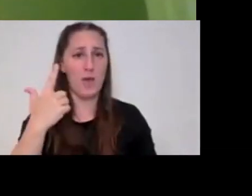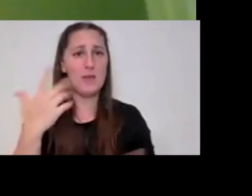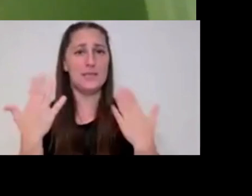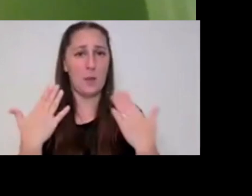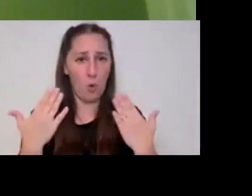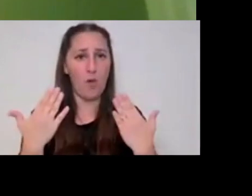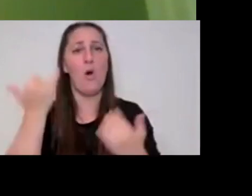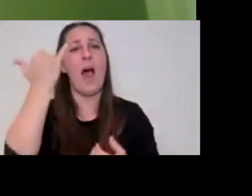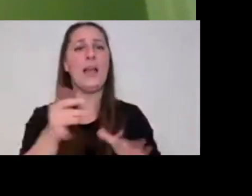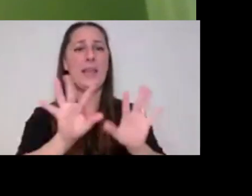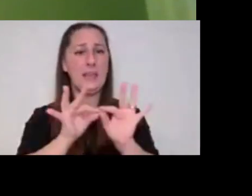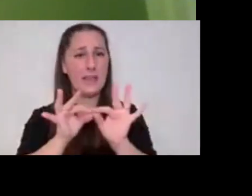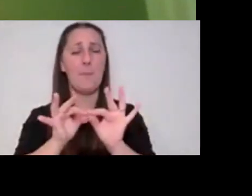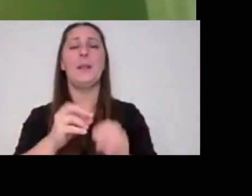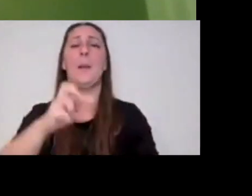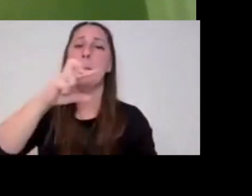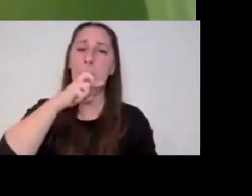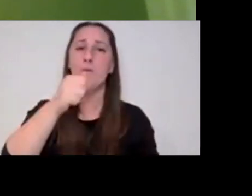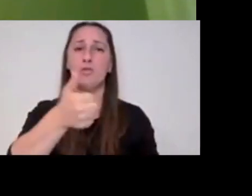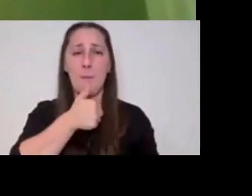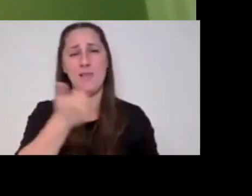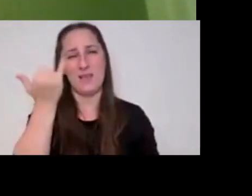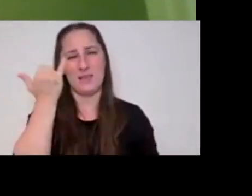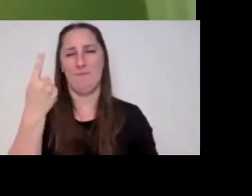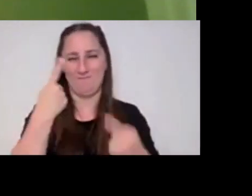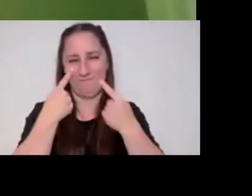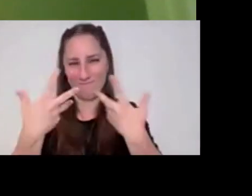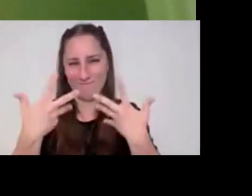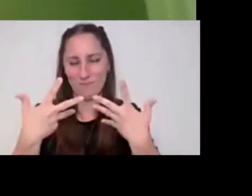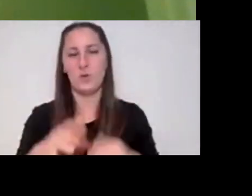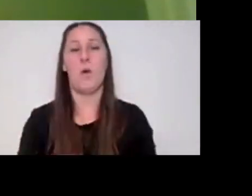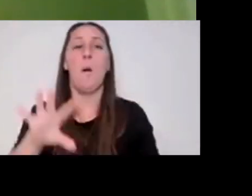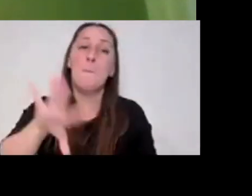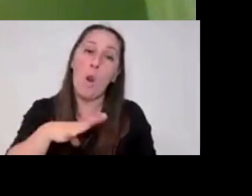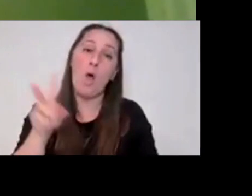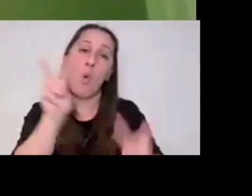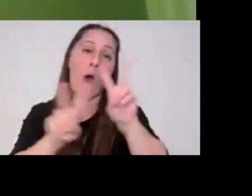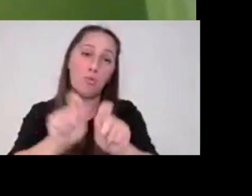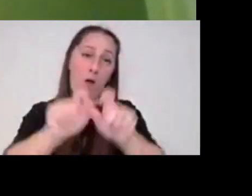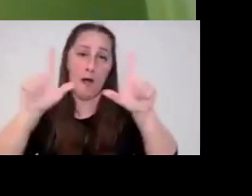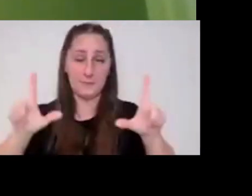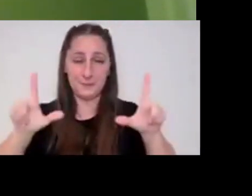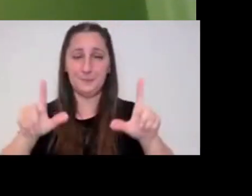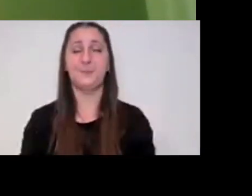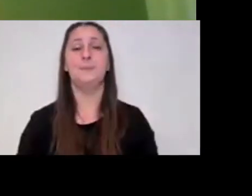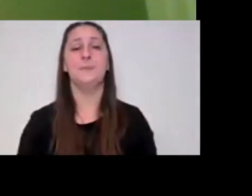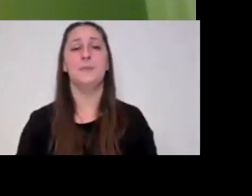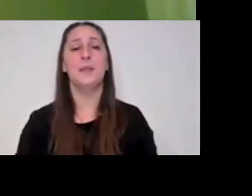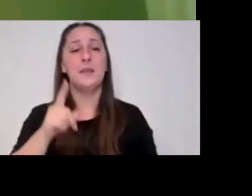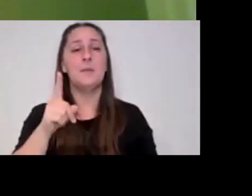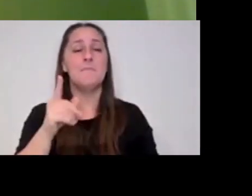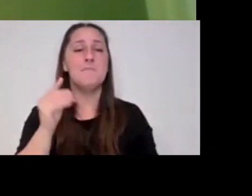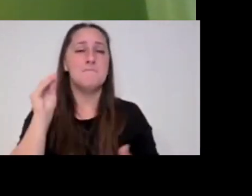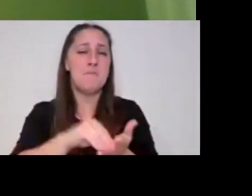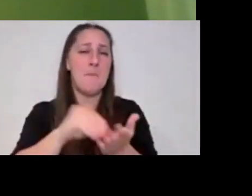con intérpretes que son Pablo y Yamila, que ya los conocen, por si los tienen que buscar también. Bueno, y sin sacar mucho tiempo más, pues